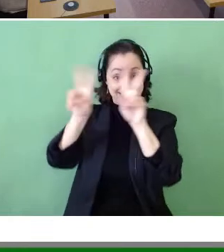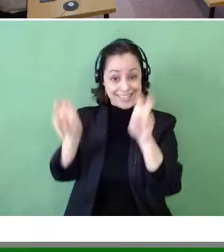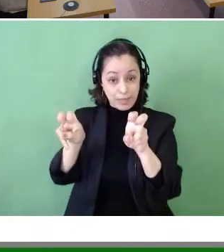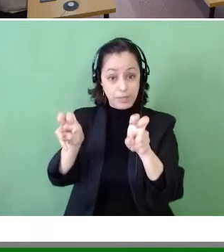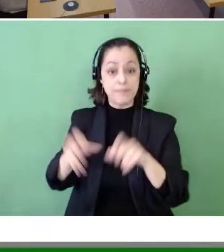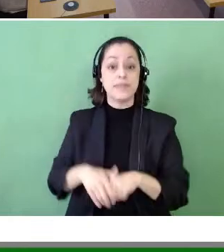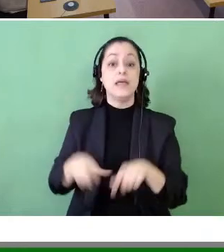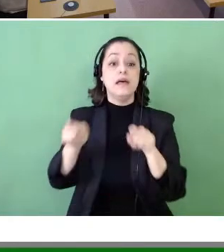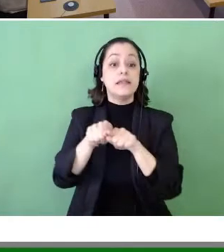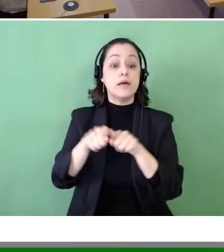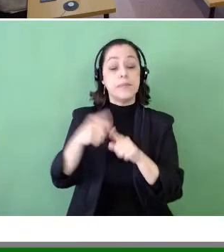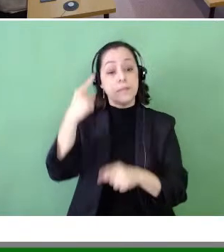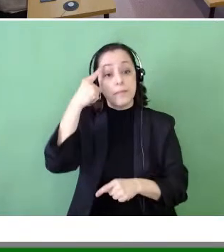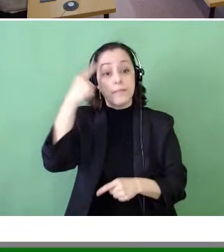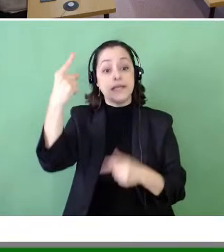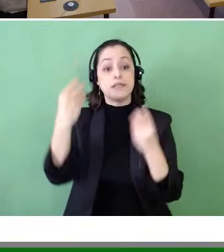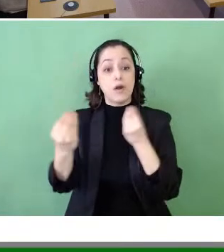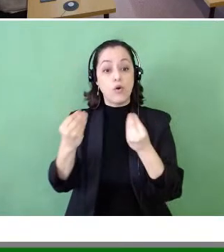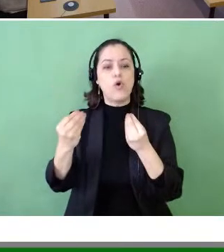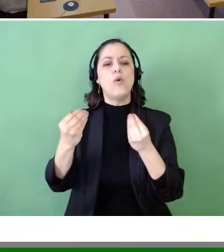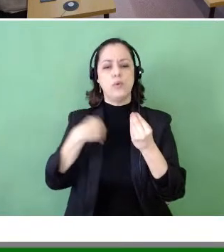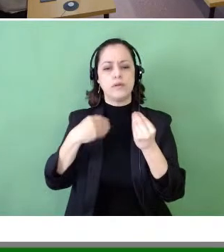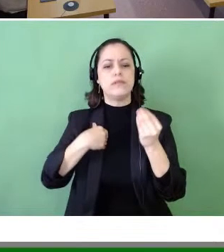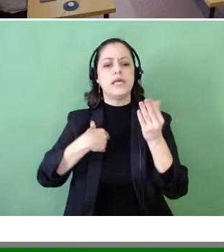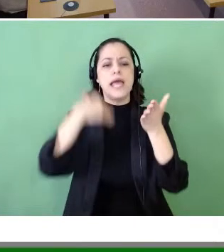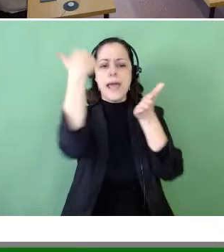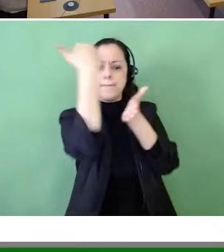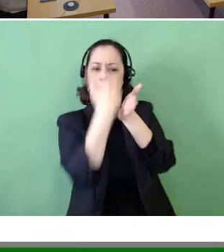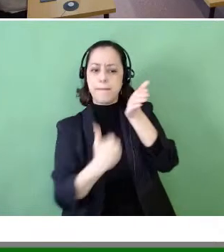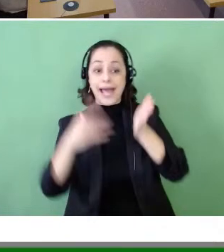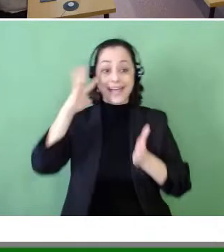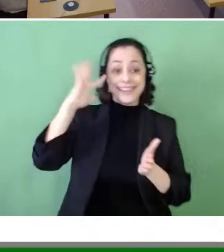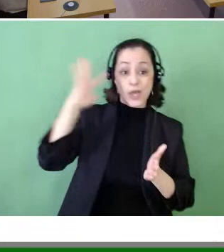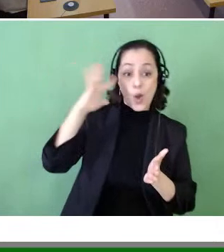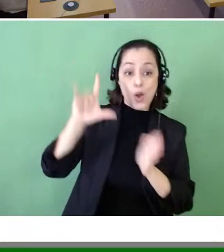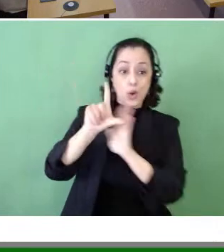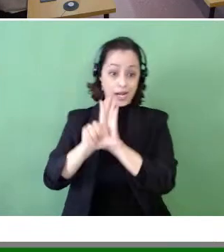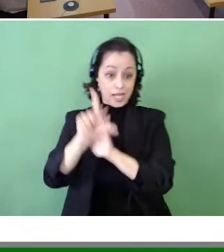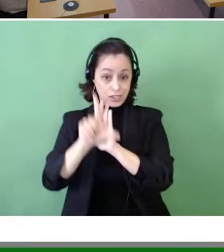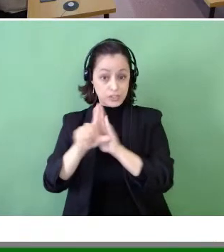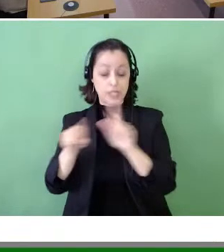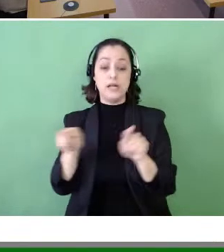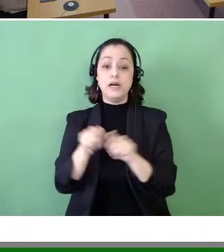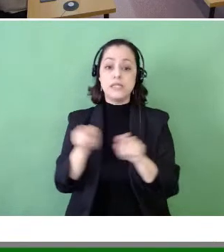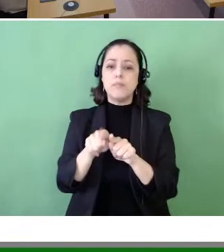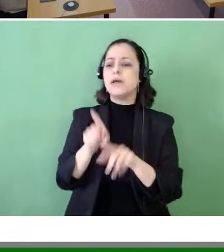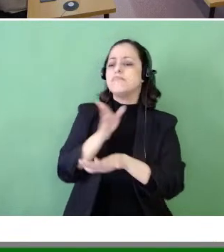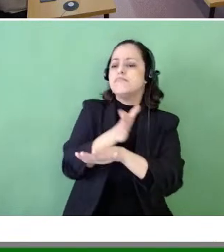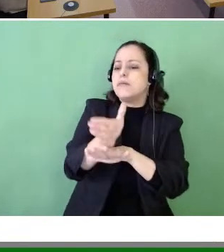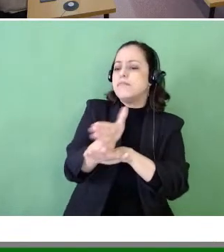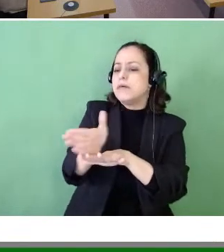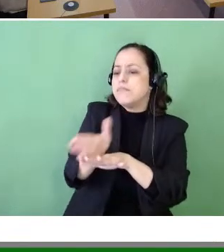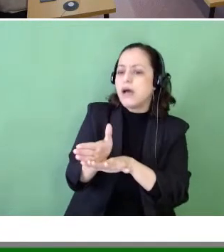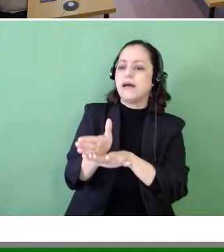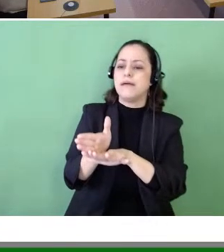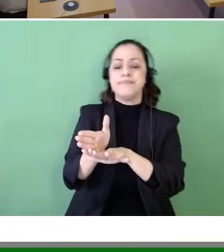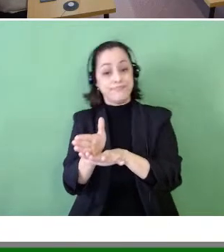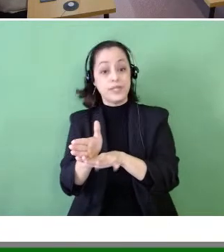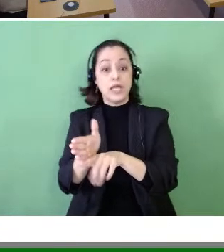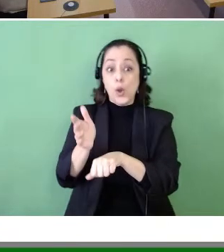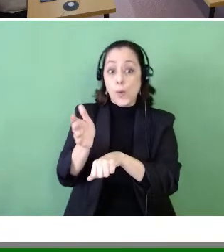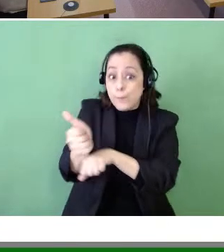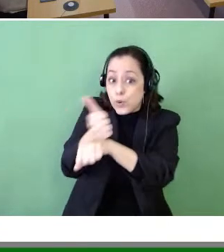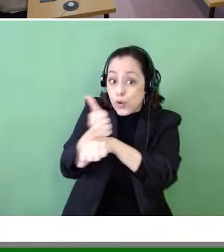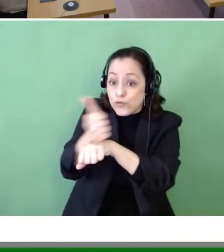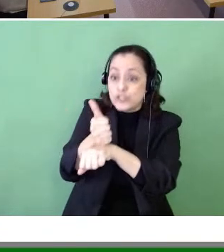teórico y legislativo acerca de la temática también, analizar el mercado profesional de interpretación y traducción desde